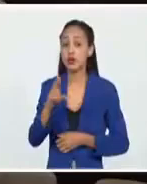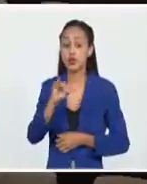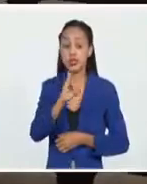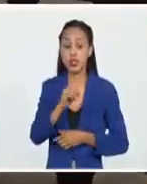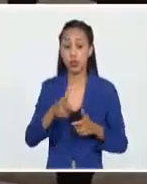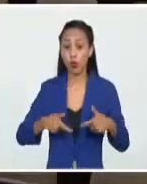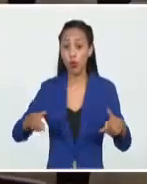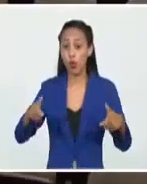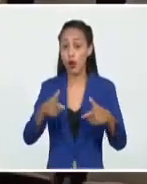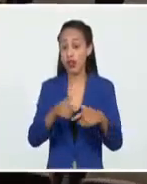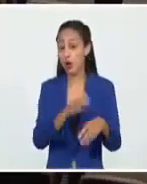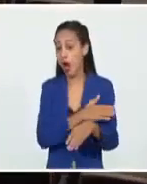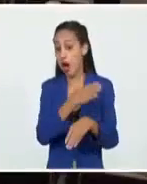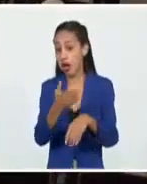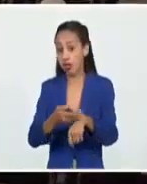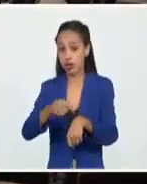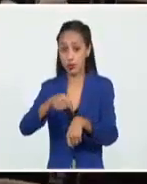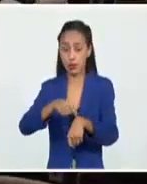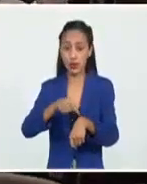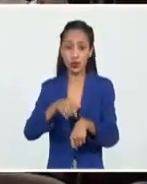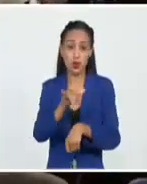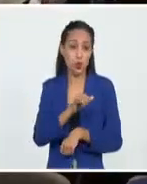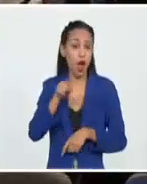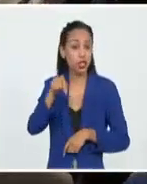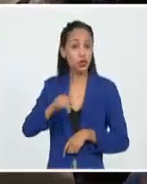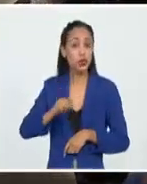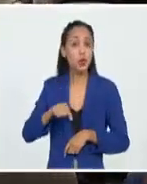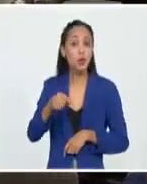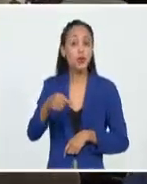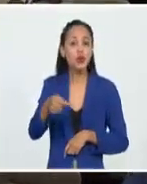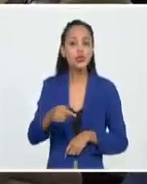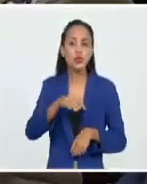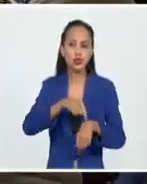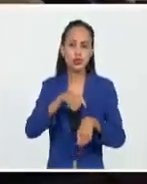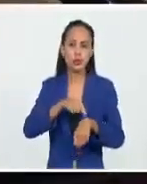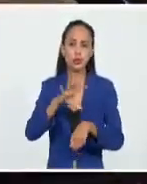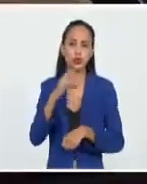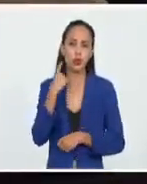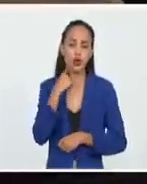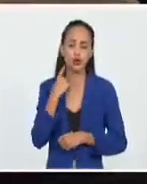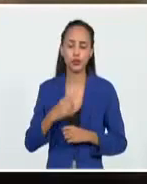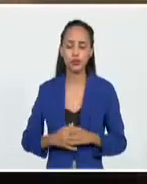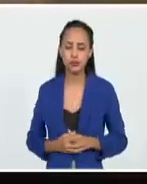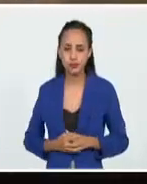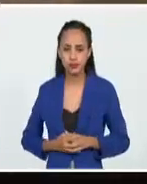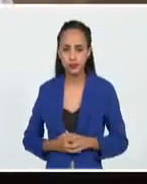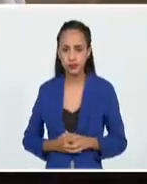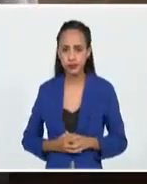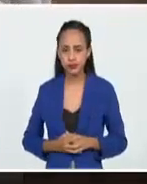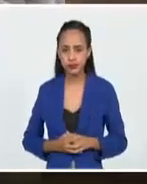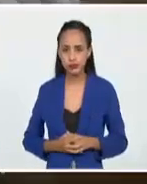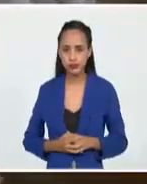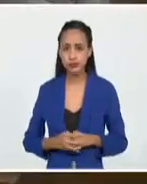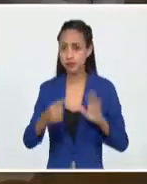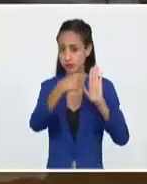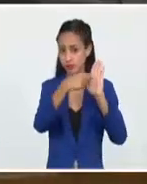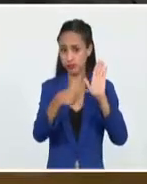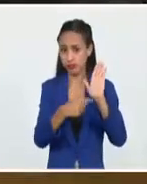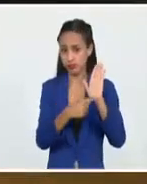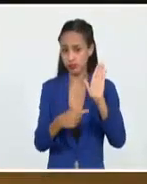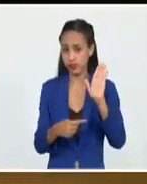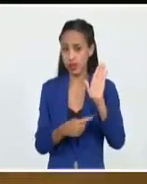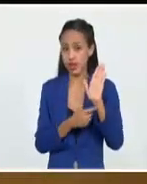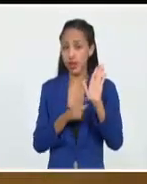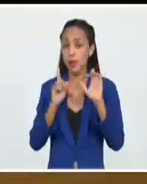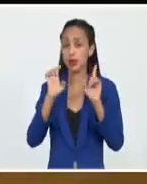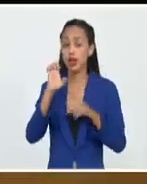Congreso hasta la fecha y su actualización para los próximos 5 años. Los lineamientos de la política económica y social son